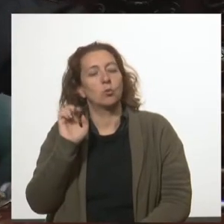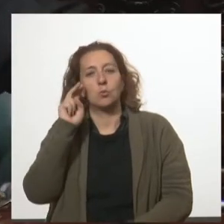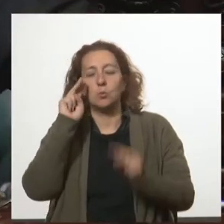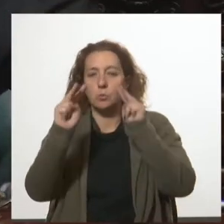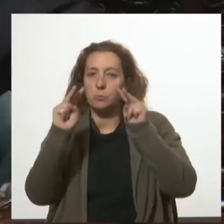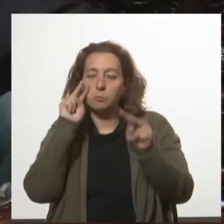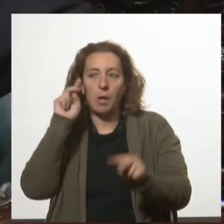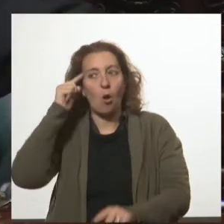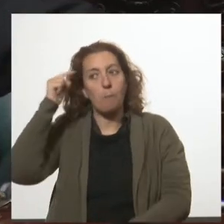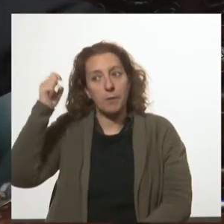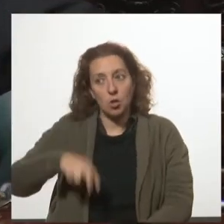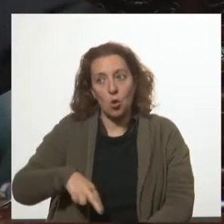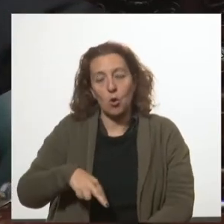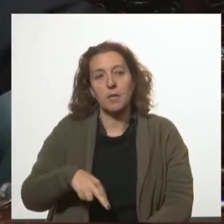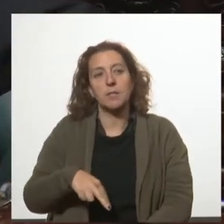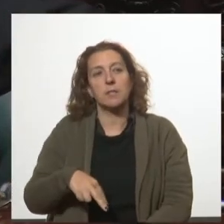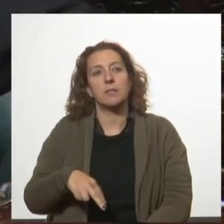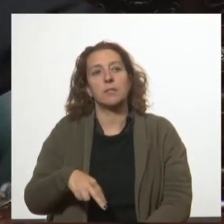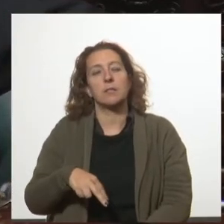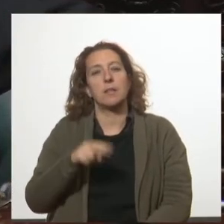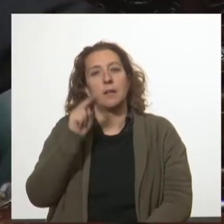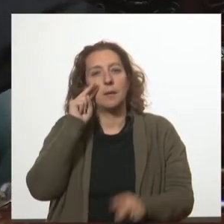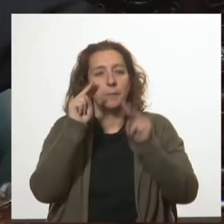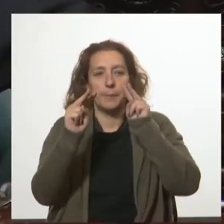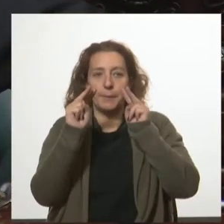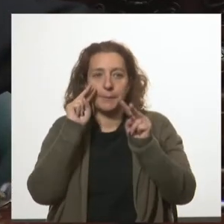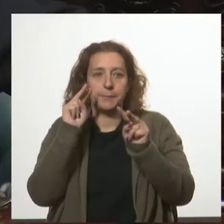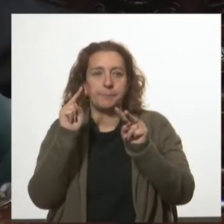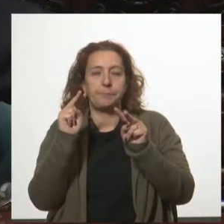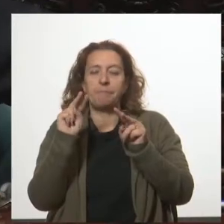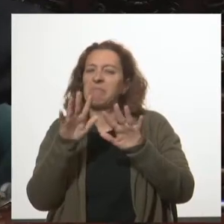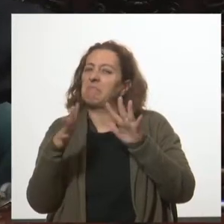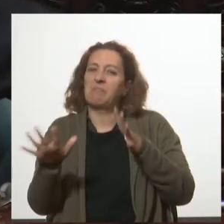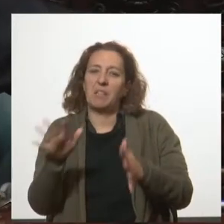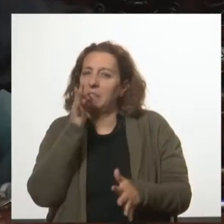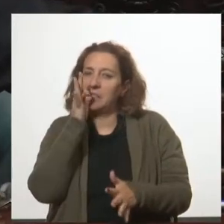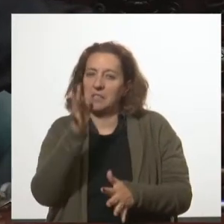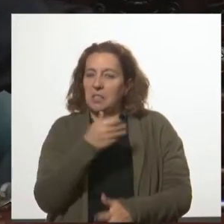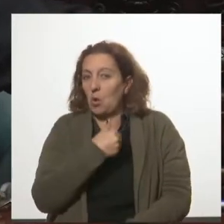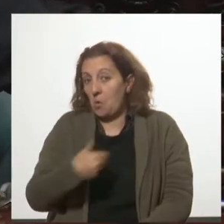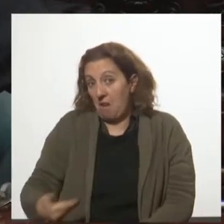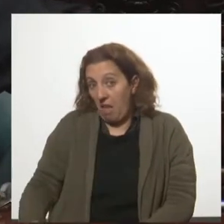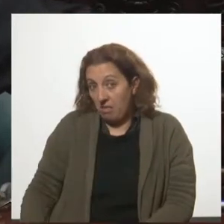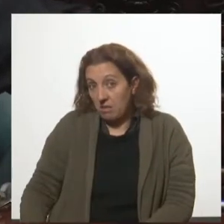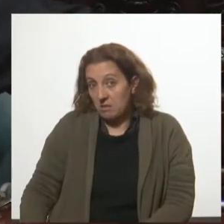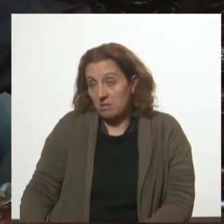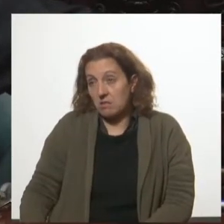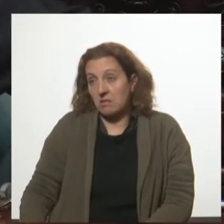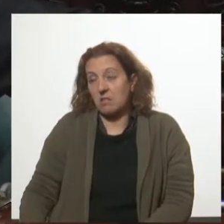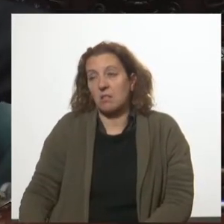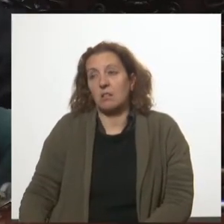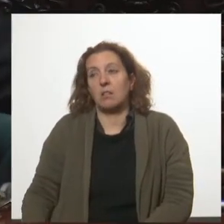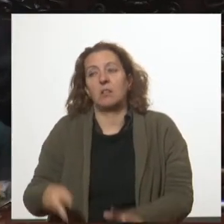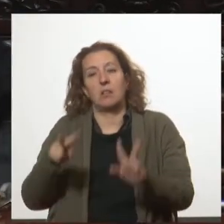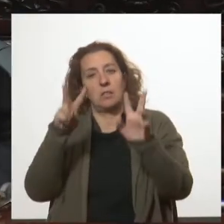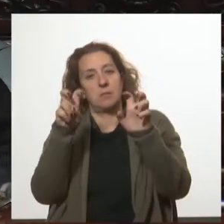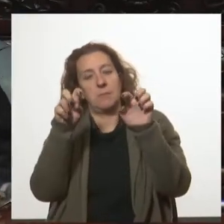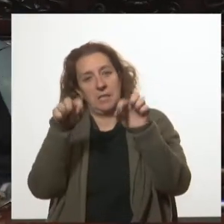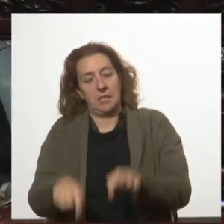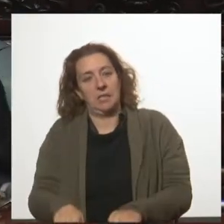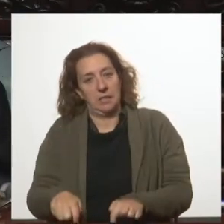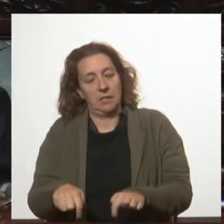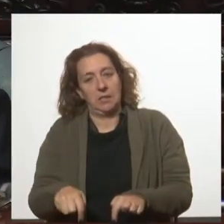opiniones de ver qué están diciendo sus gobernantes con respecto a este